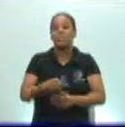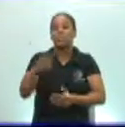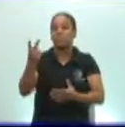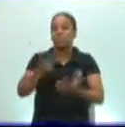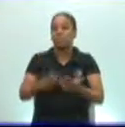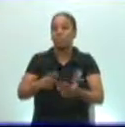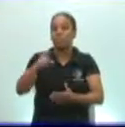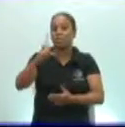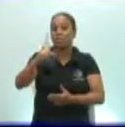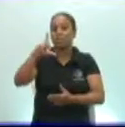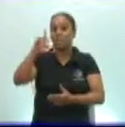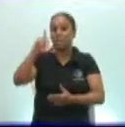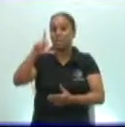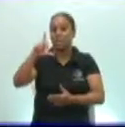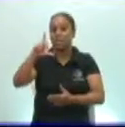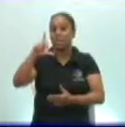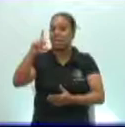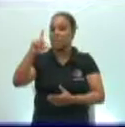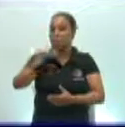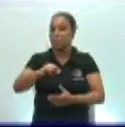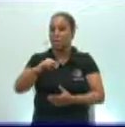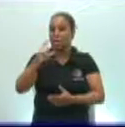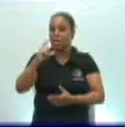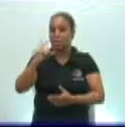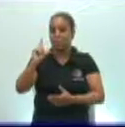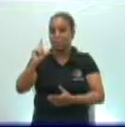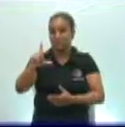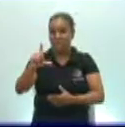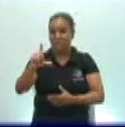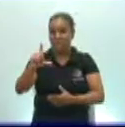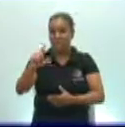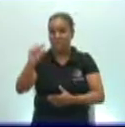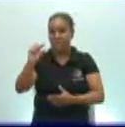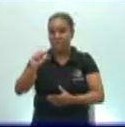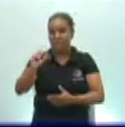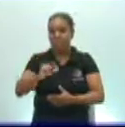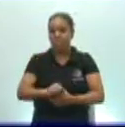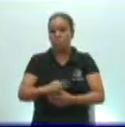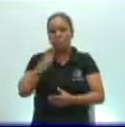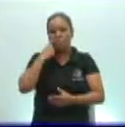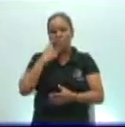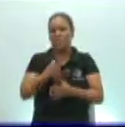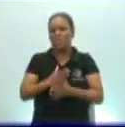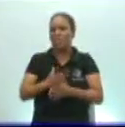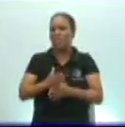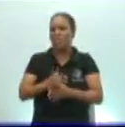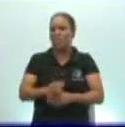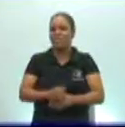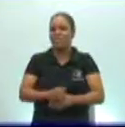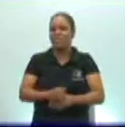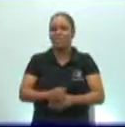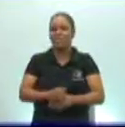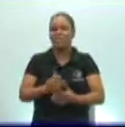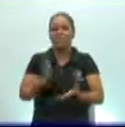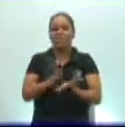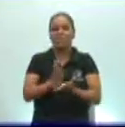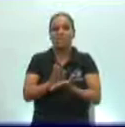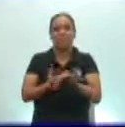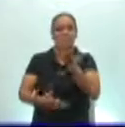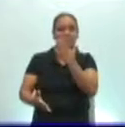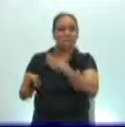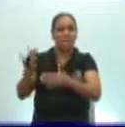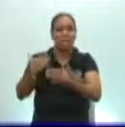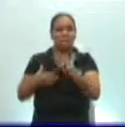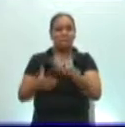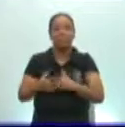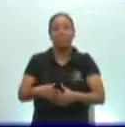una C mayúscula y una L minúscula. Fíjense la diferencia. Hemos visto en clases anteriores que cuando tenemos símbolo de los